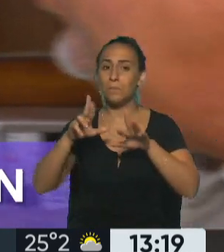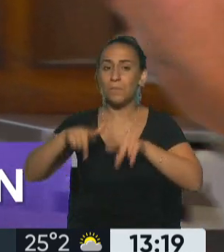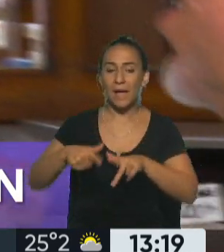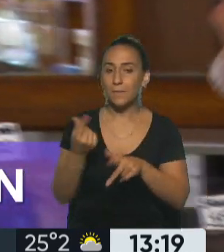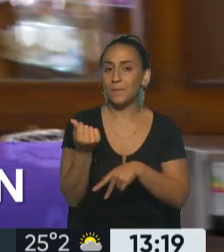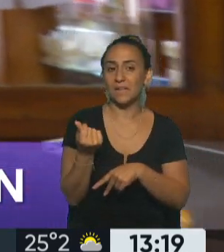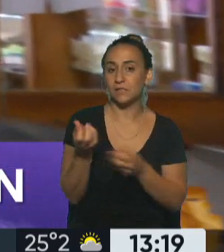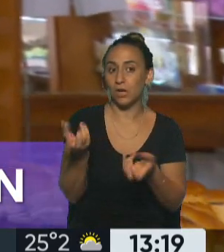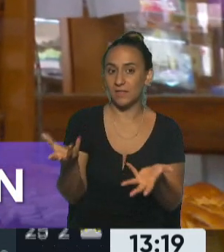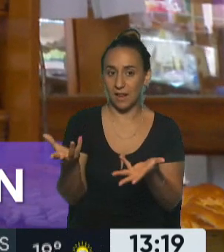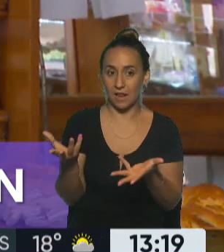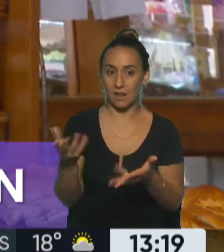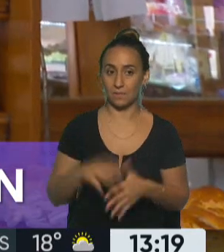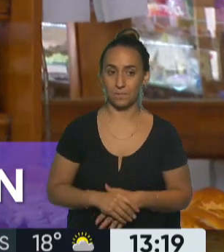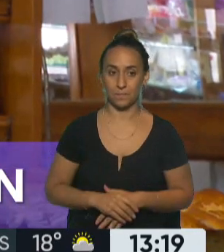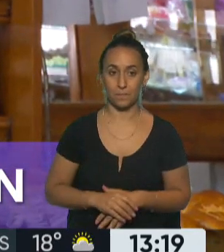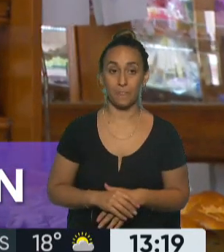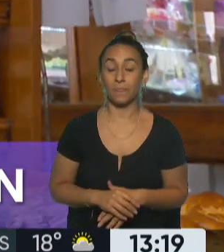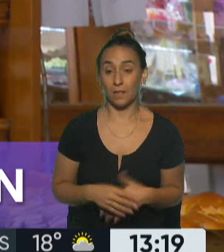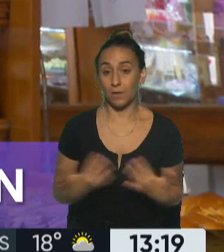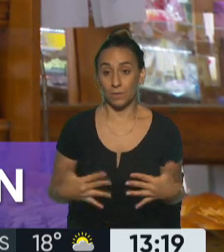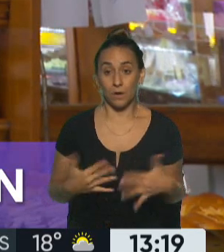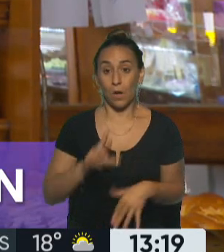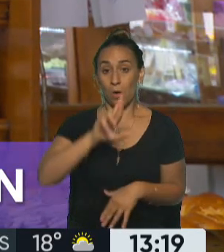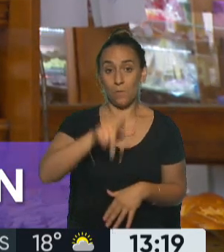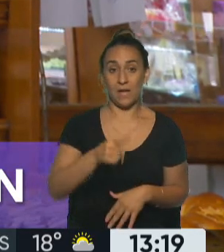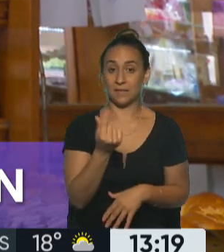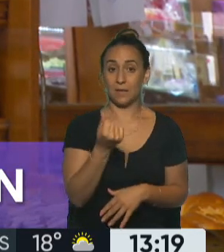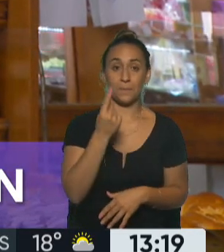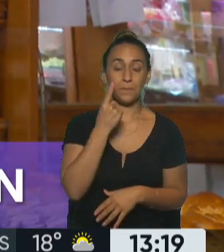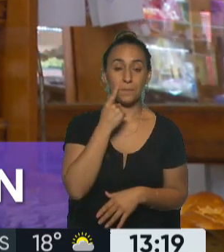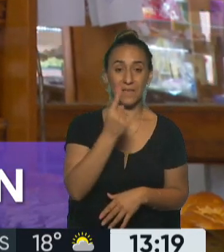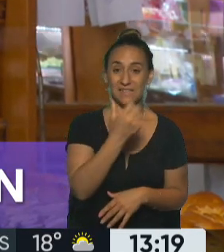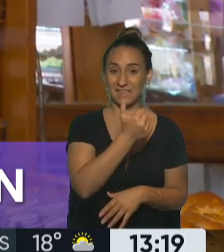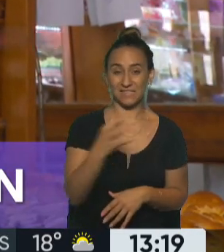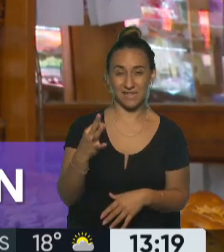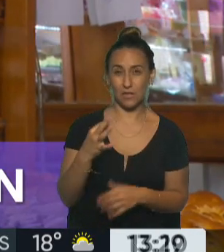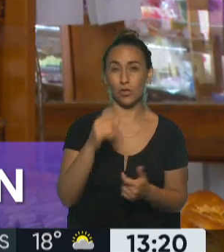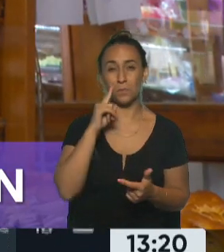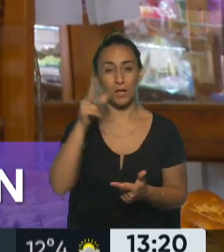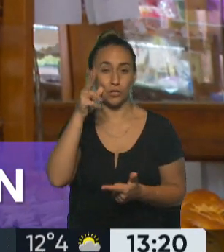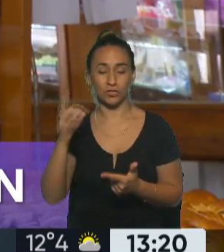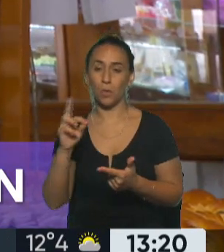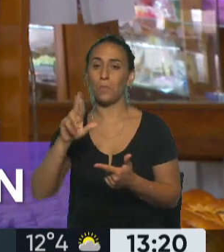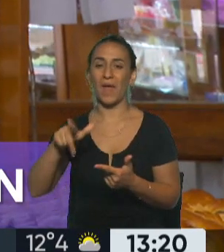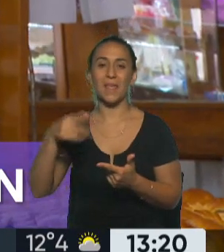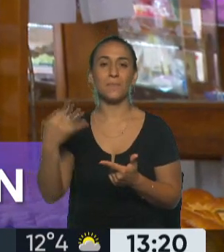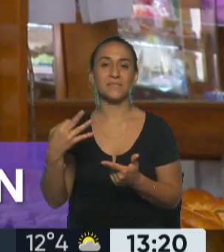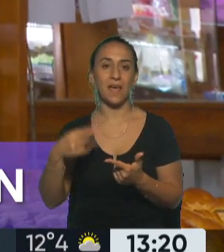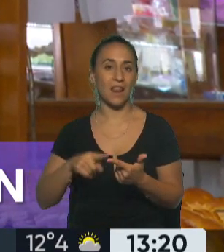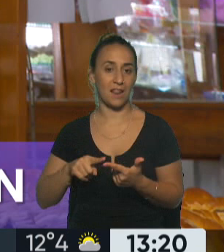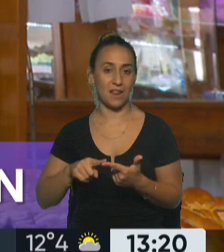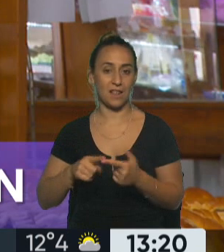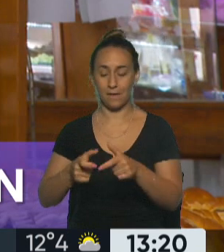Cómo cómo está la realidad hoy bueno el pan está 1600 el pan francés y 1800 la especialidad que sería eh